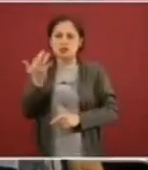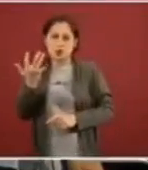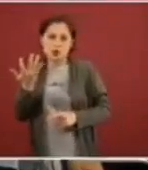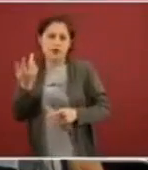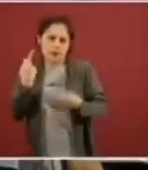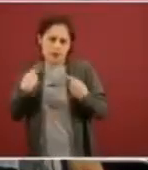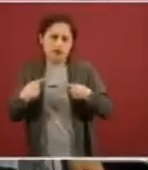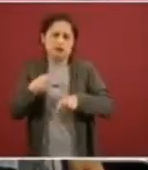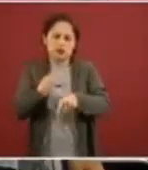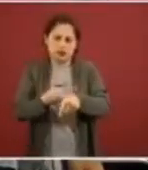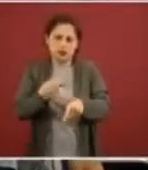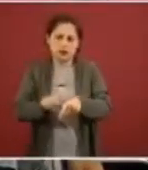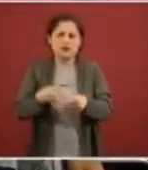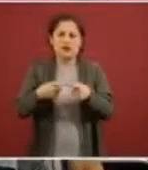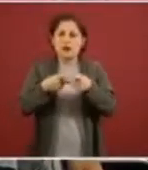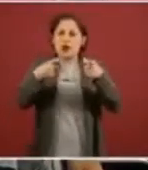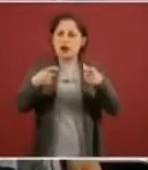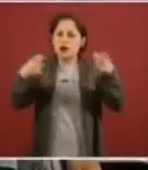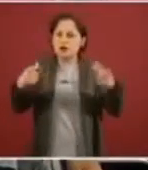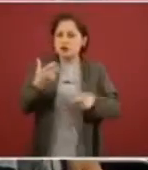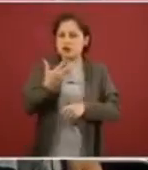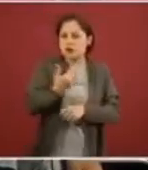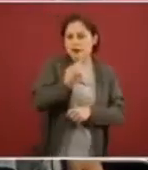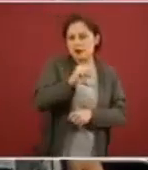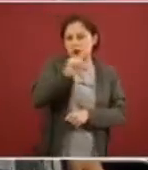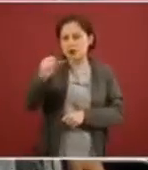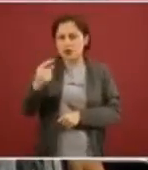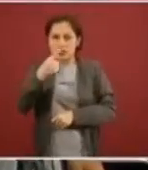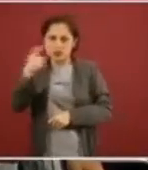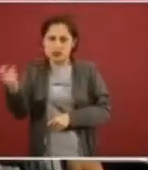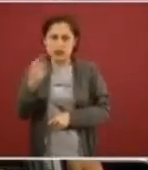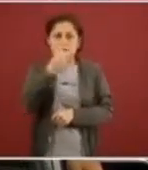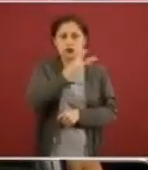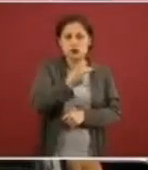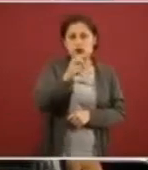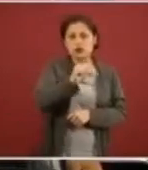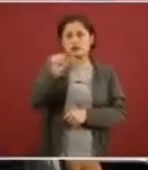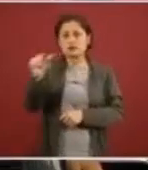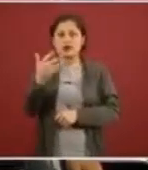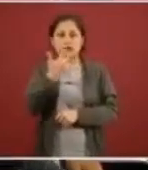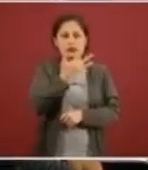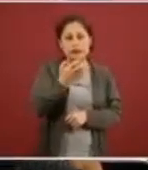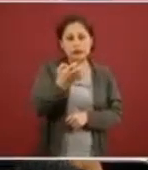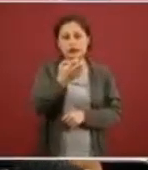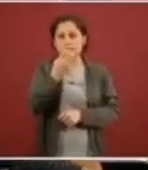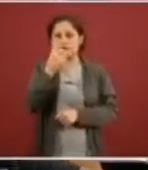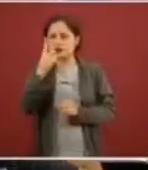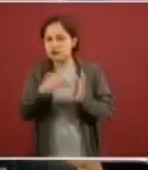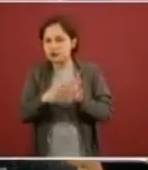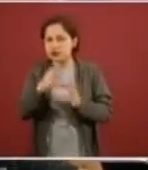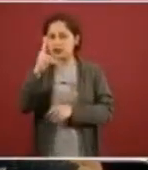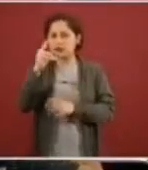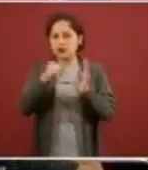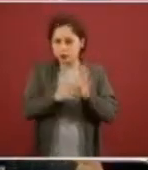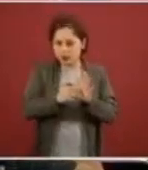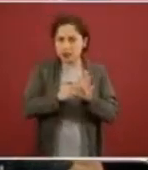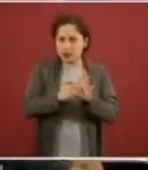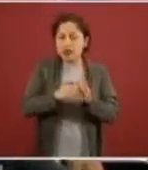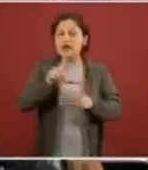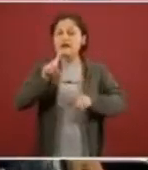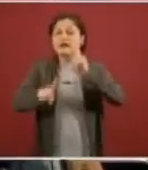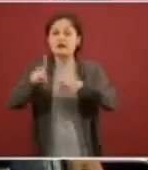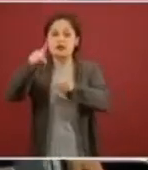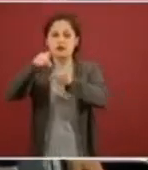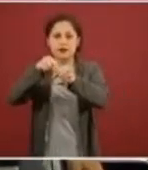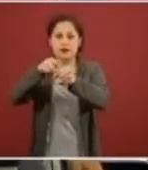cambio va progresando de 51 a 100, 250, 500, 1000 o 2000, de acuerdo a la escala de colores que se ve ahí